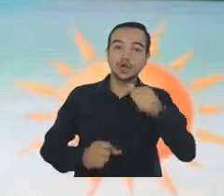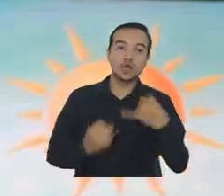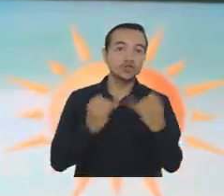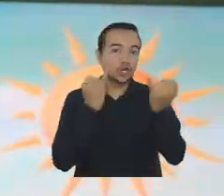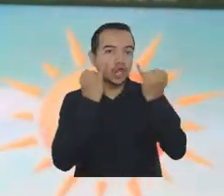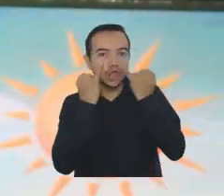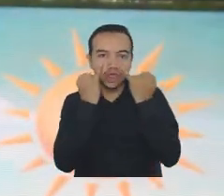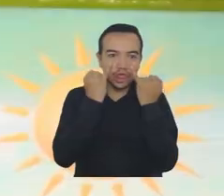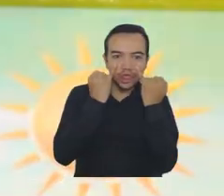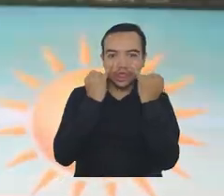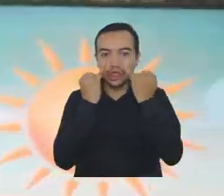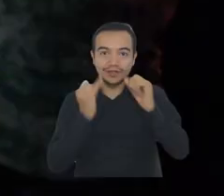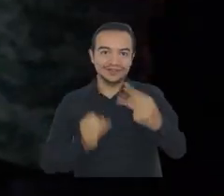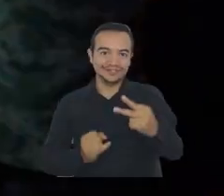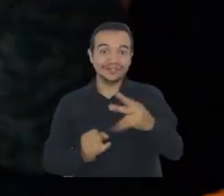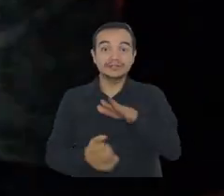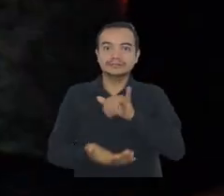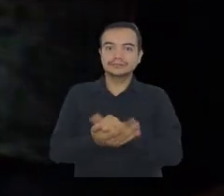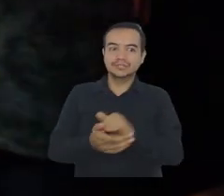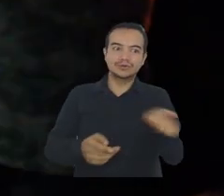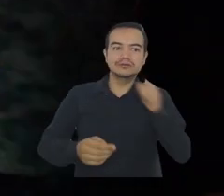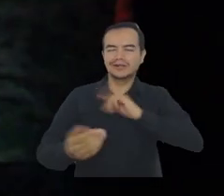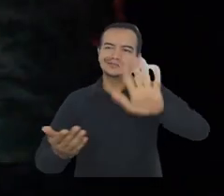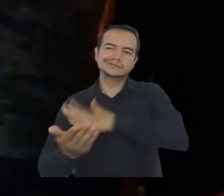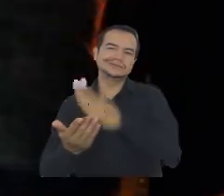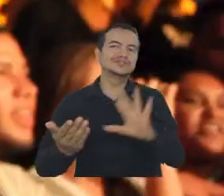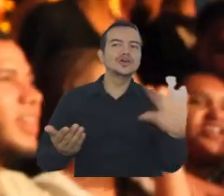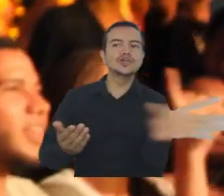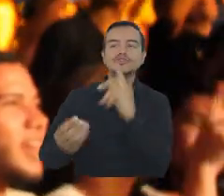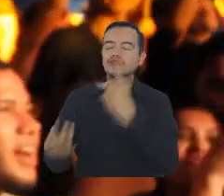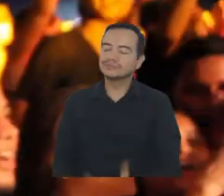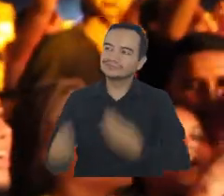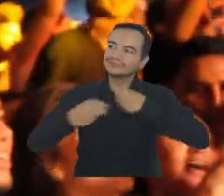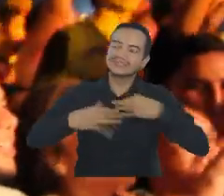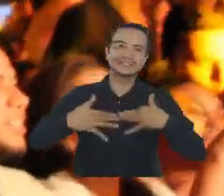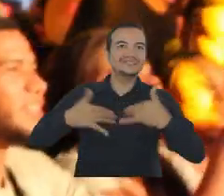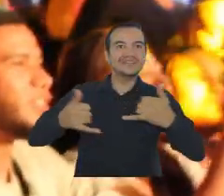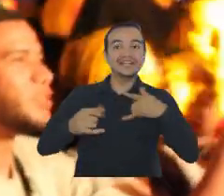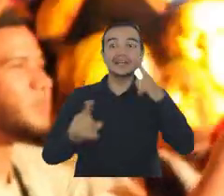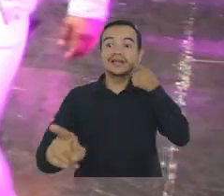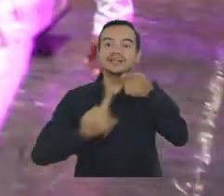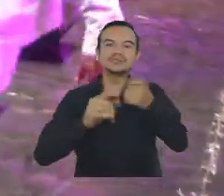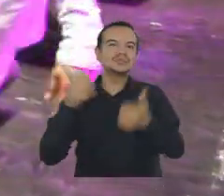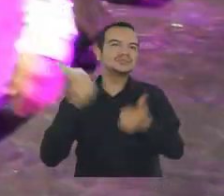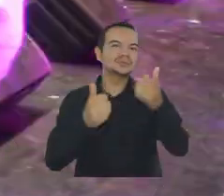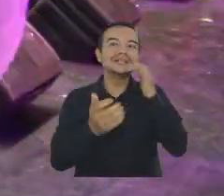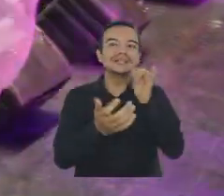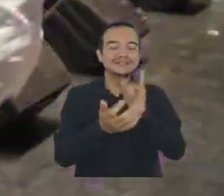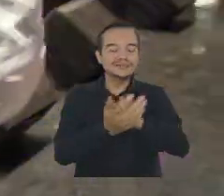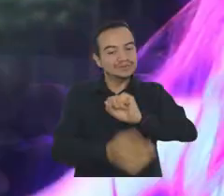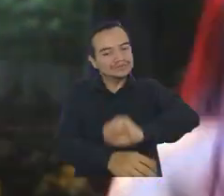Yo Me Llamo Bad Bunny. Un concierto para todos los gustos con el que finalizó este festival que